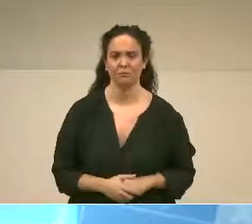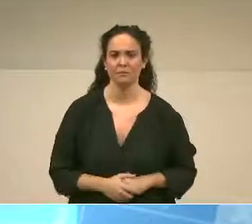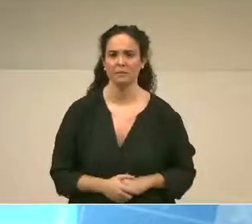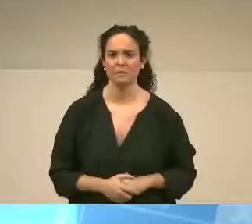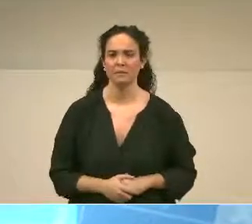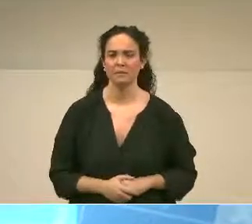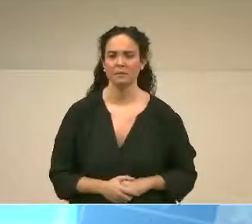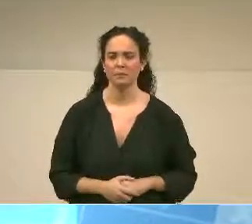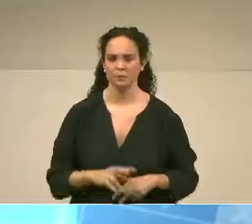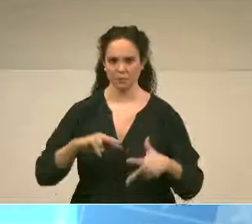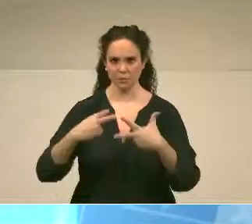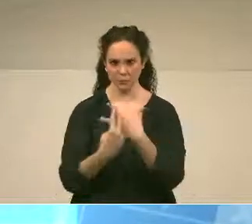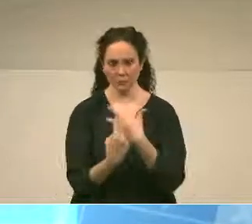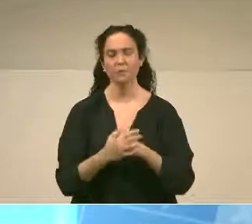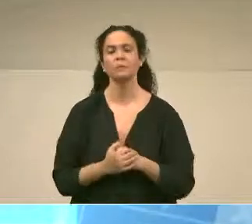Osakidetzako